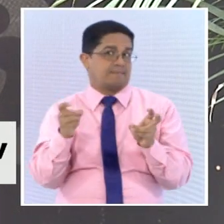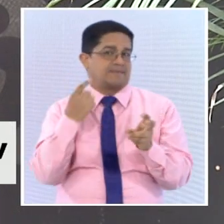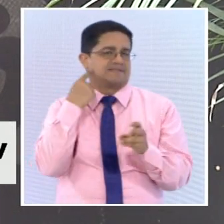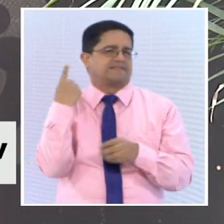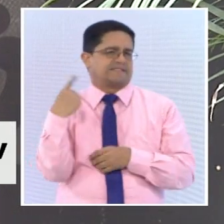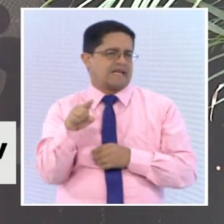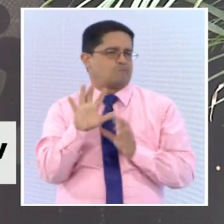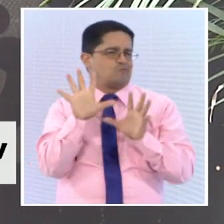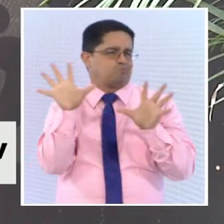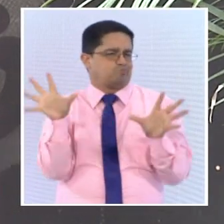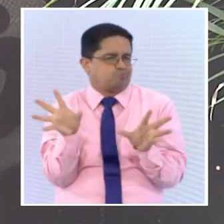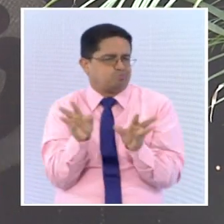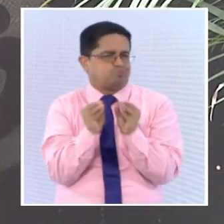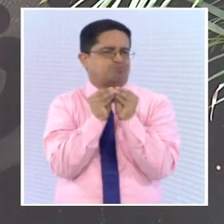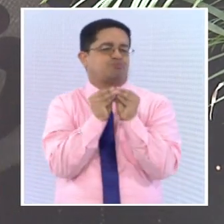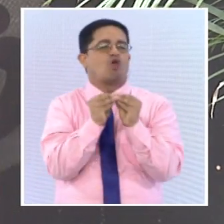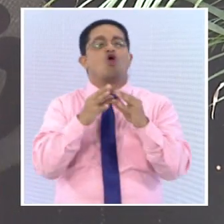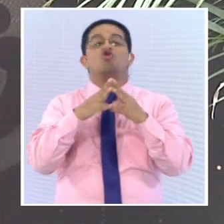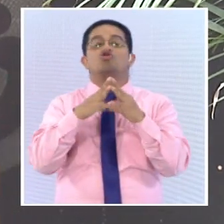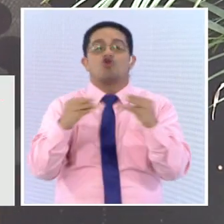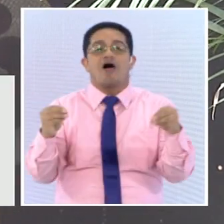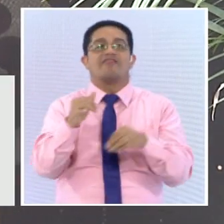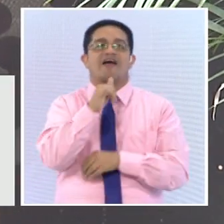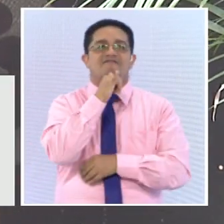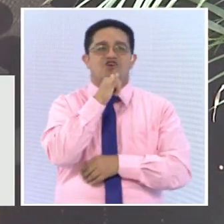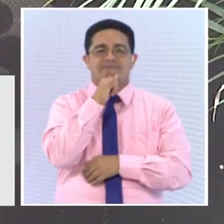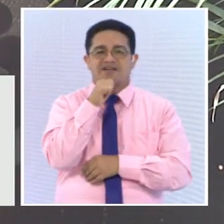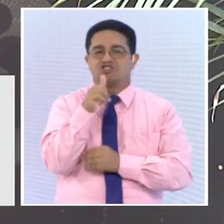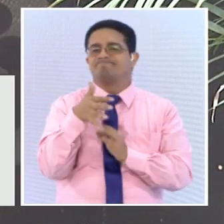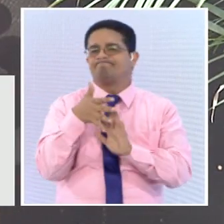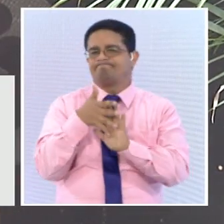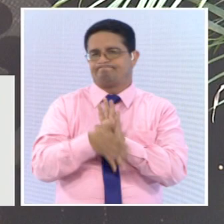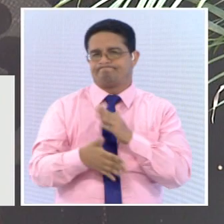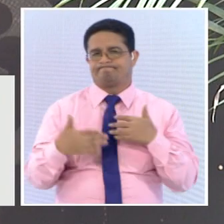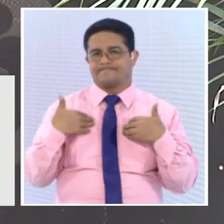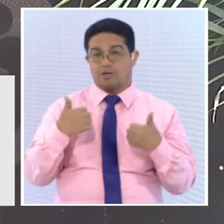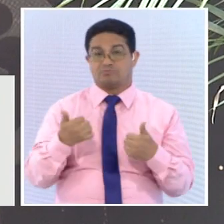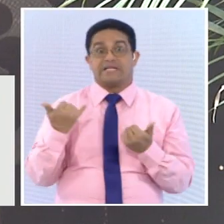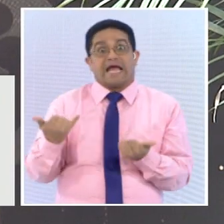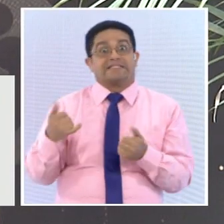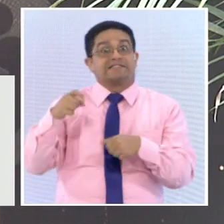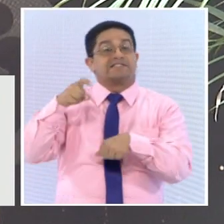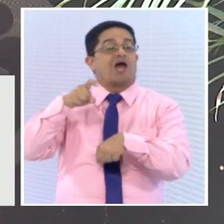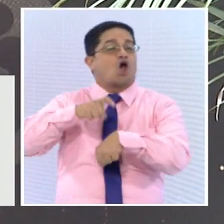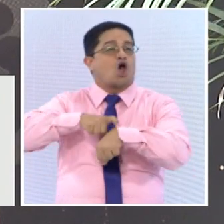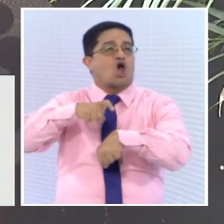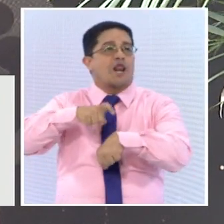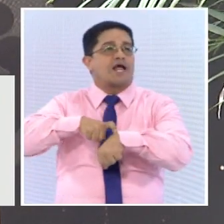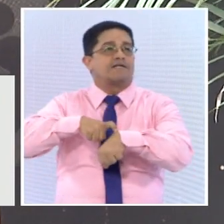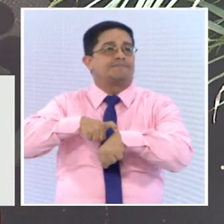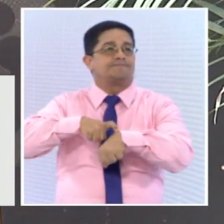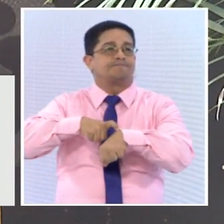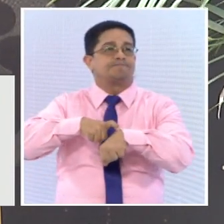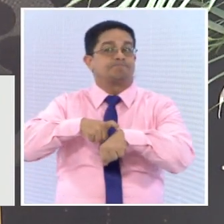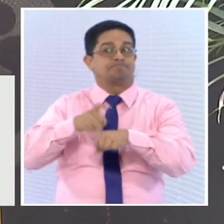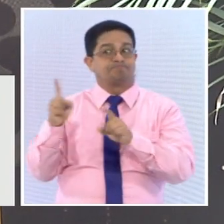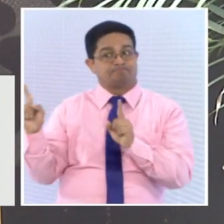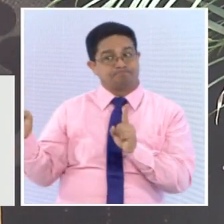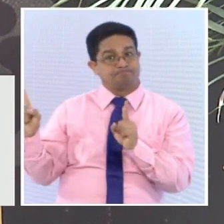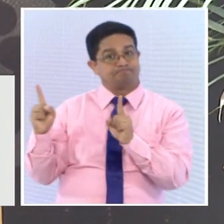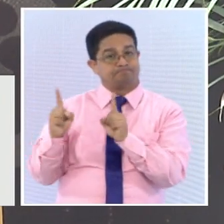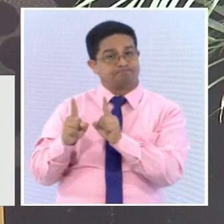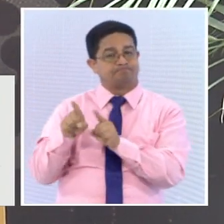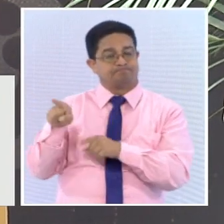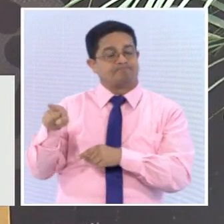combinado y un compilado de todas las informaciones en materia de salud. A esta hora vamos a recibir a Pedro Aguiar, quien